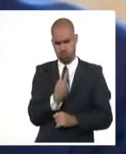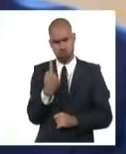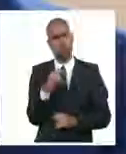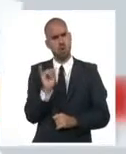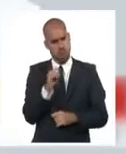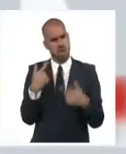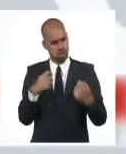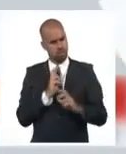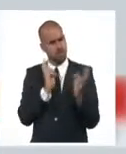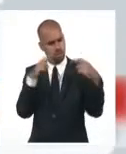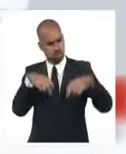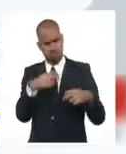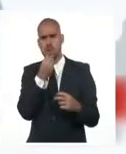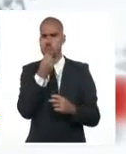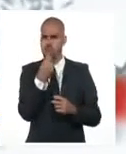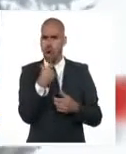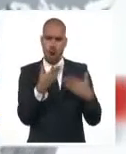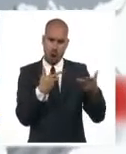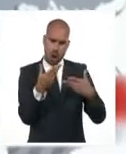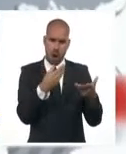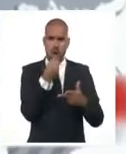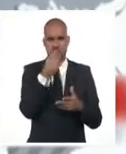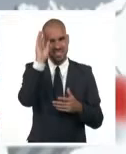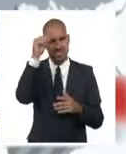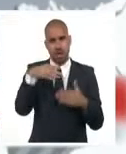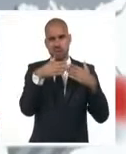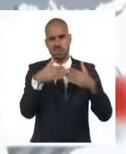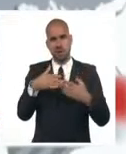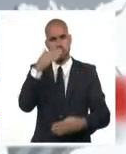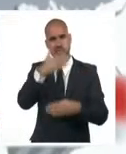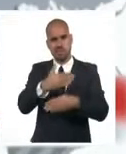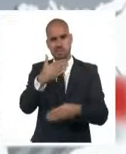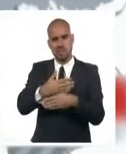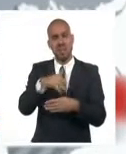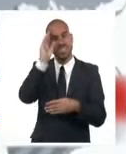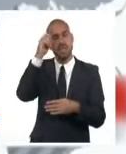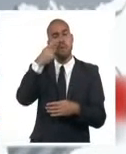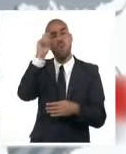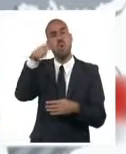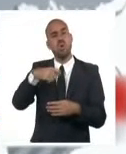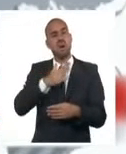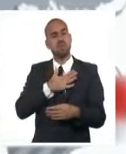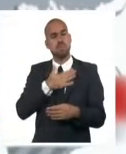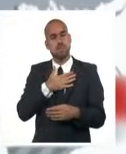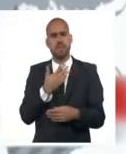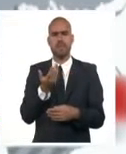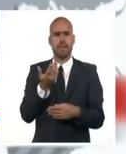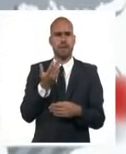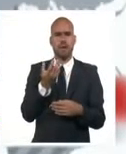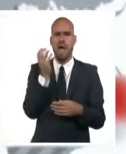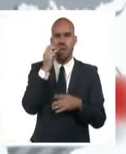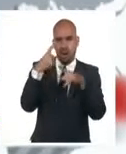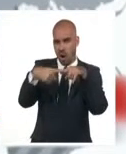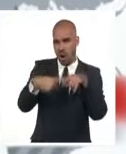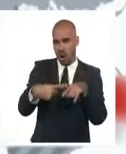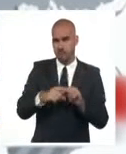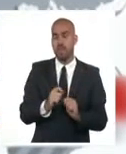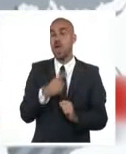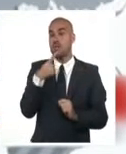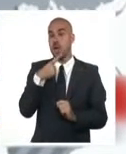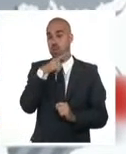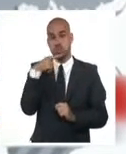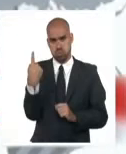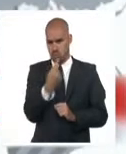diálogo para resolver el problema de los cargueros bloqueados con cereal ucraniano a bordo. Al mismo tiempo, Moscú está dispuesto a proporcionar el